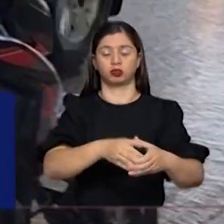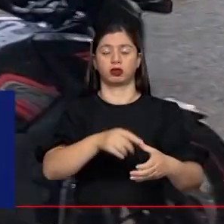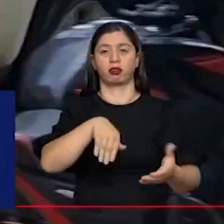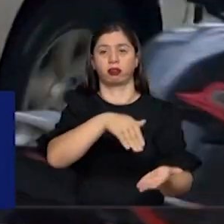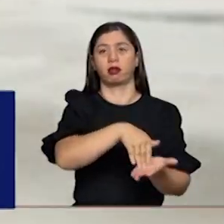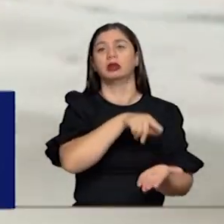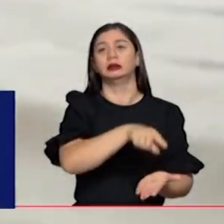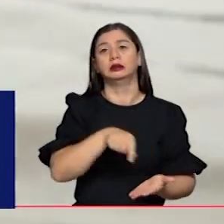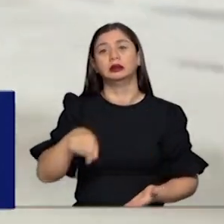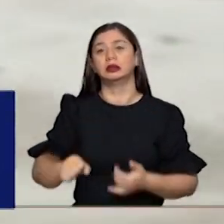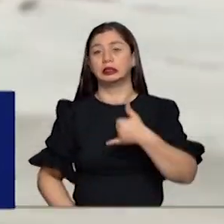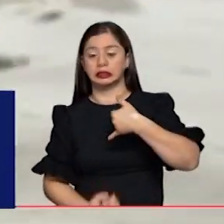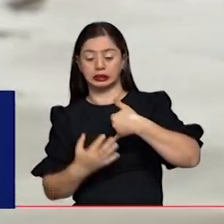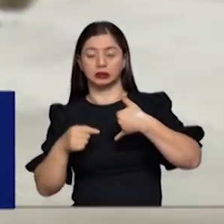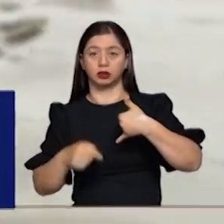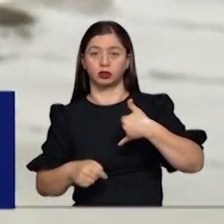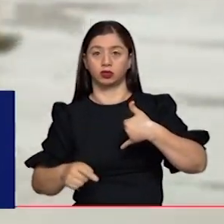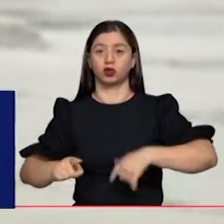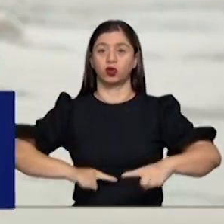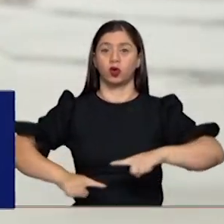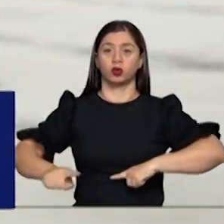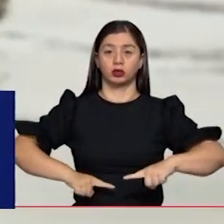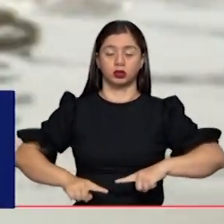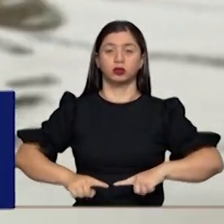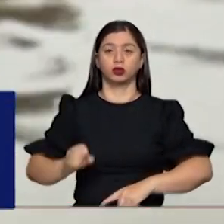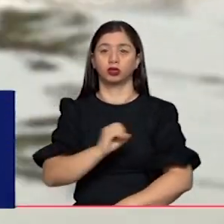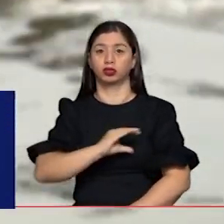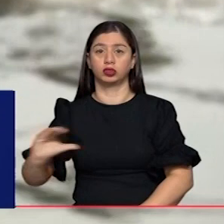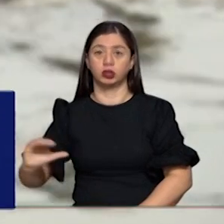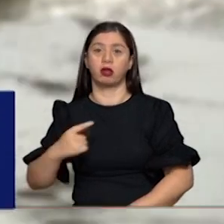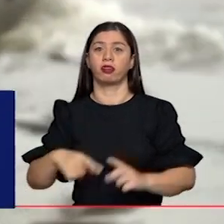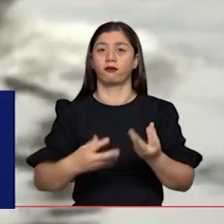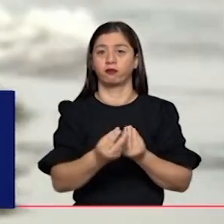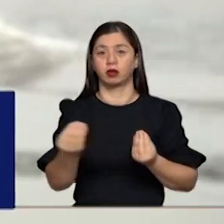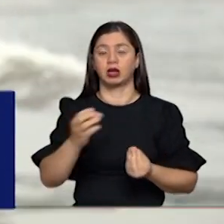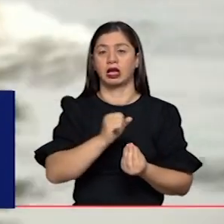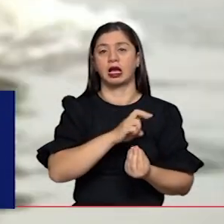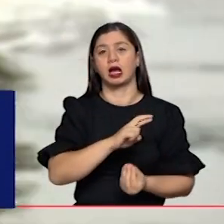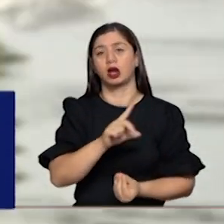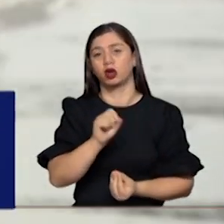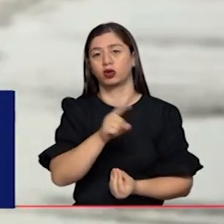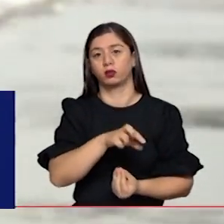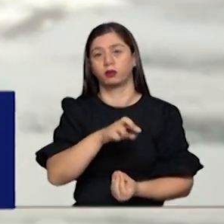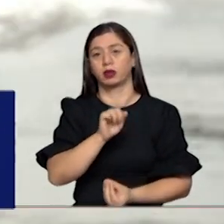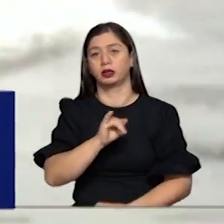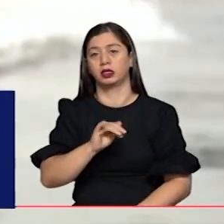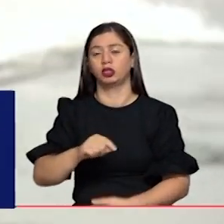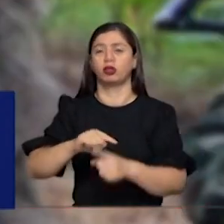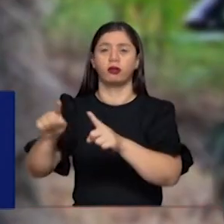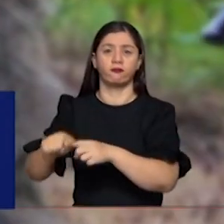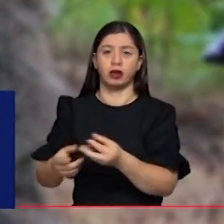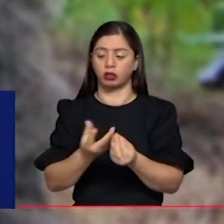suroccidente colombiano por parte del Comando de Coordinador de Occidente a través de diferentes frentes, la Carlos Patiño, la Dagoberto Ramos, la